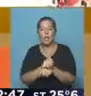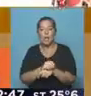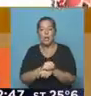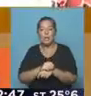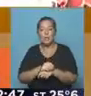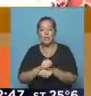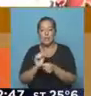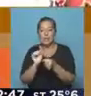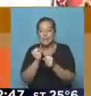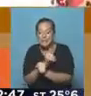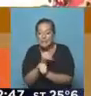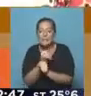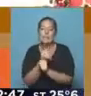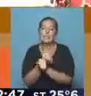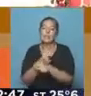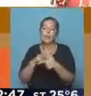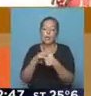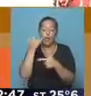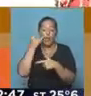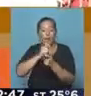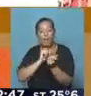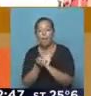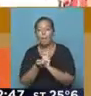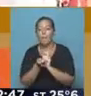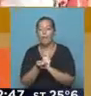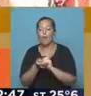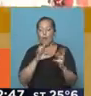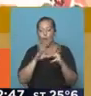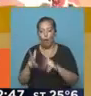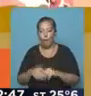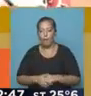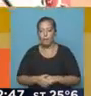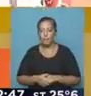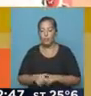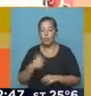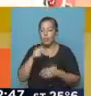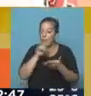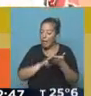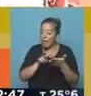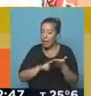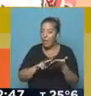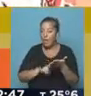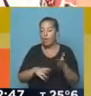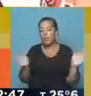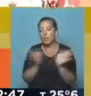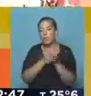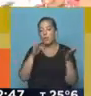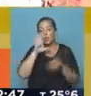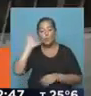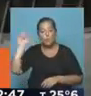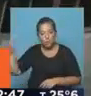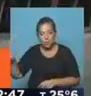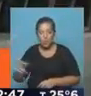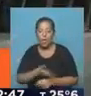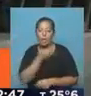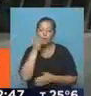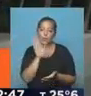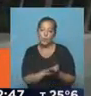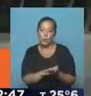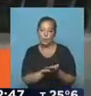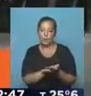y sistémica y obviamente es un por ejemplo leía un material eh en un diario de Estados Unidos que para hablar de